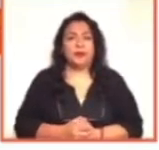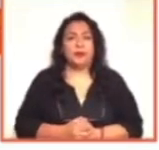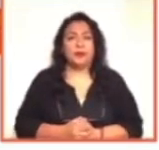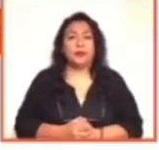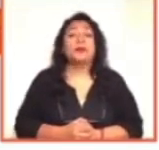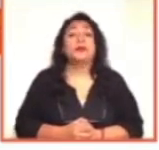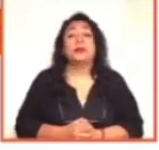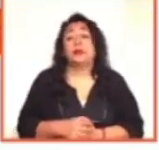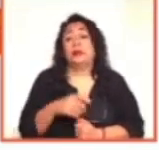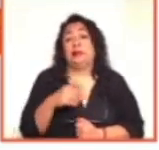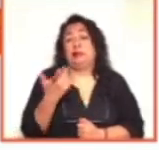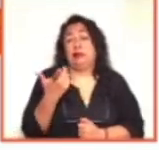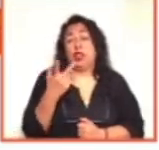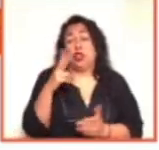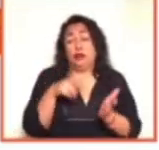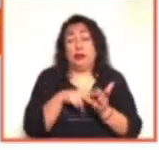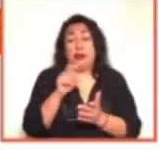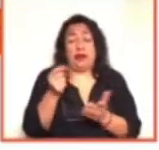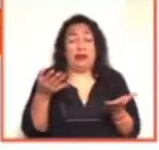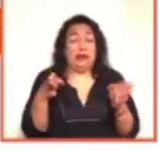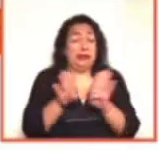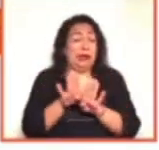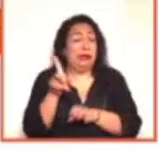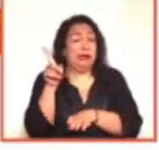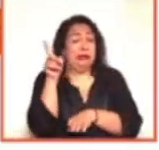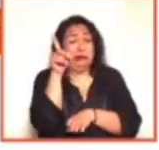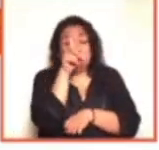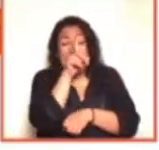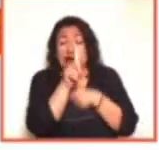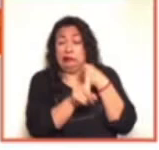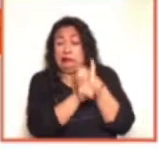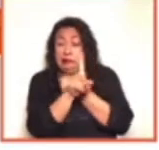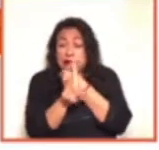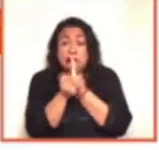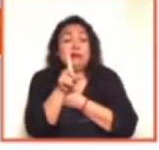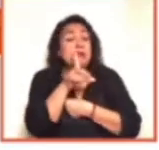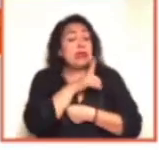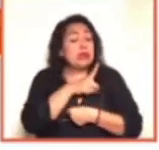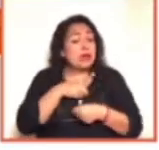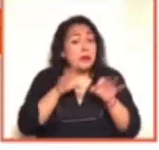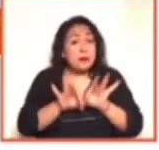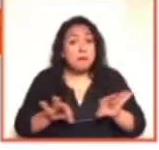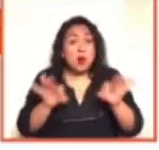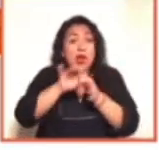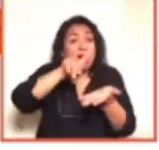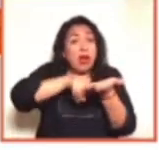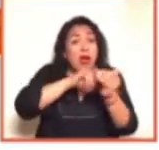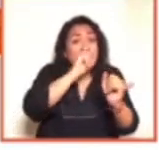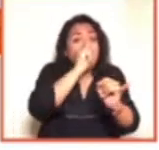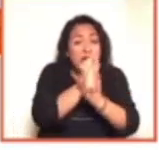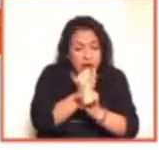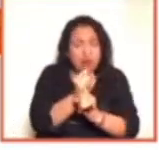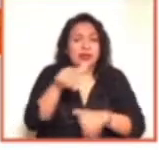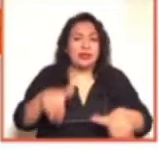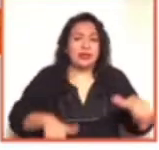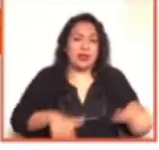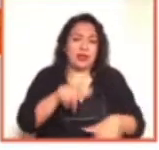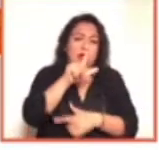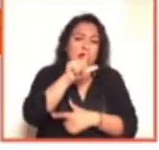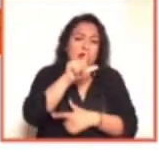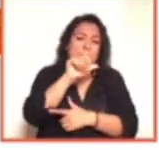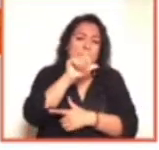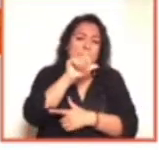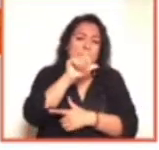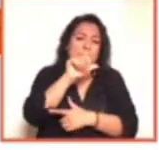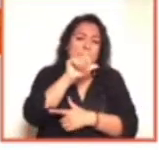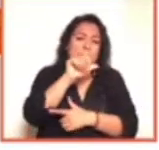Luego de cerrar un 2020 complejo y desafiante, en el que tuvo que apostar por una importante presencia en línea, el Teatro La Capilla inicia el año con una tradición de